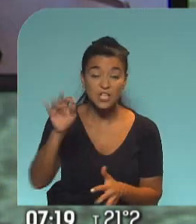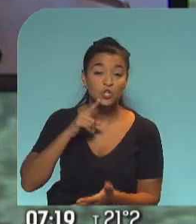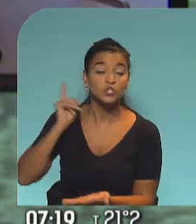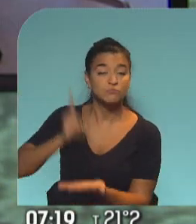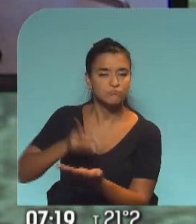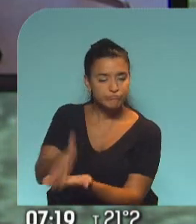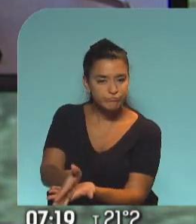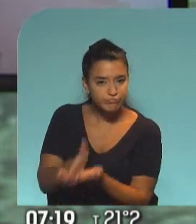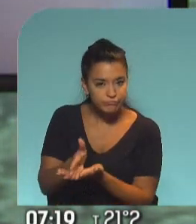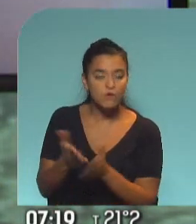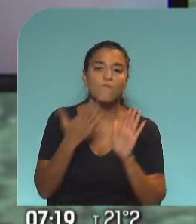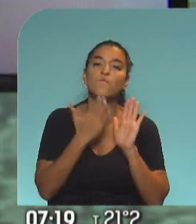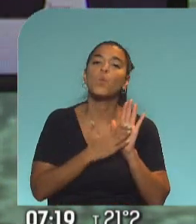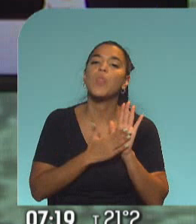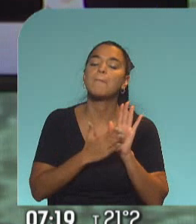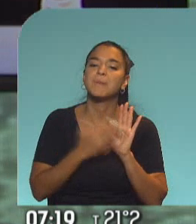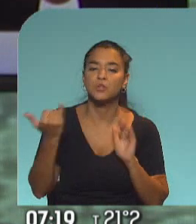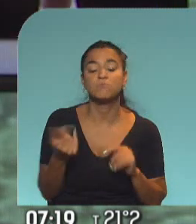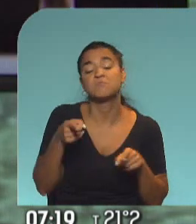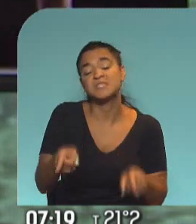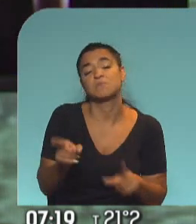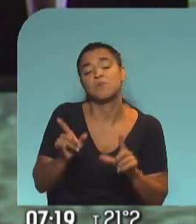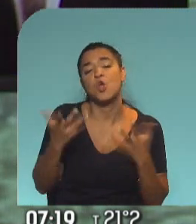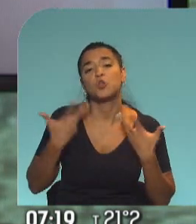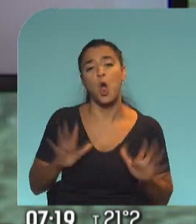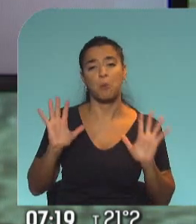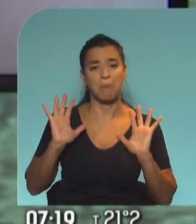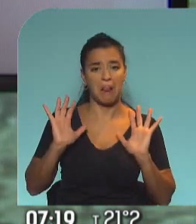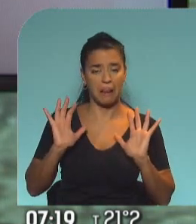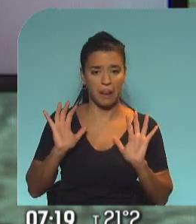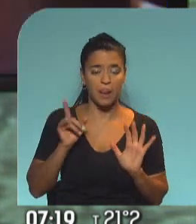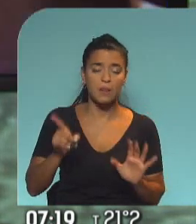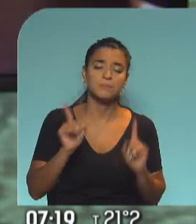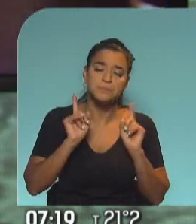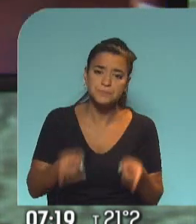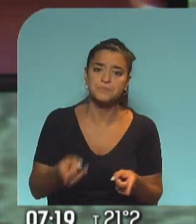con fundamentos es una cifra normal, acaso también